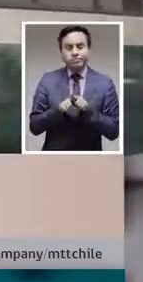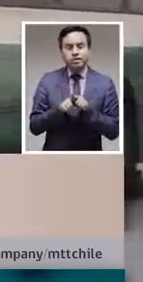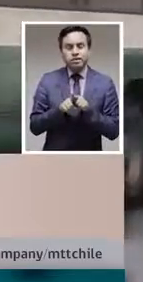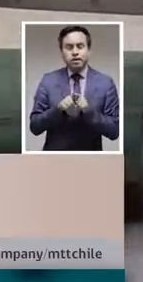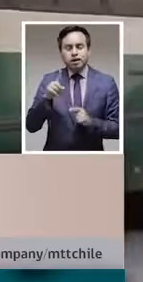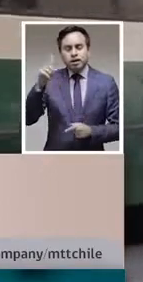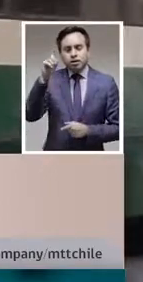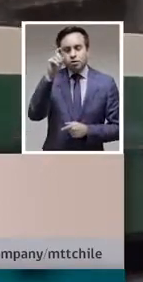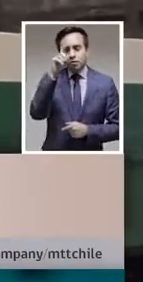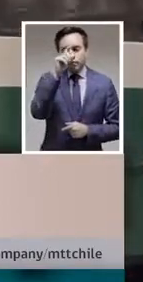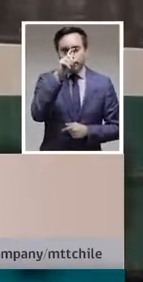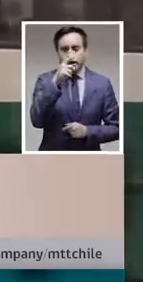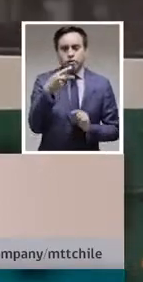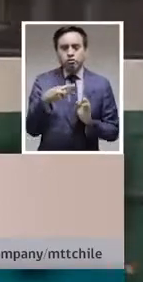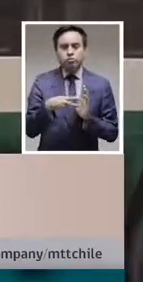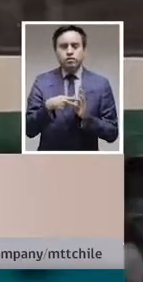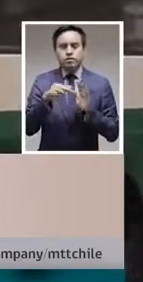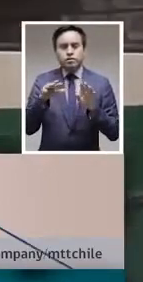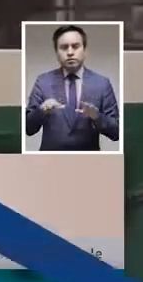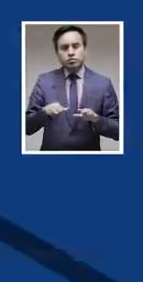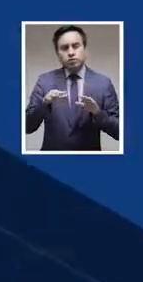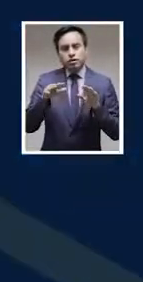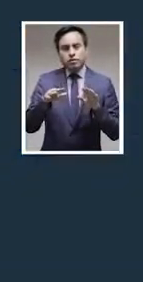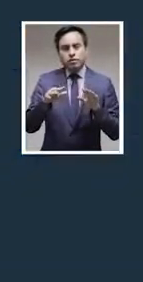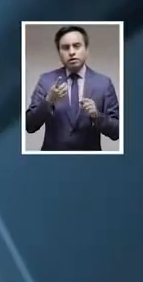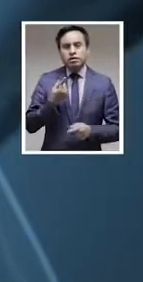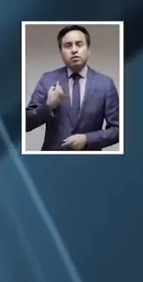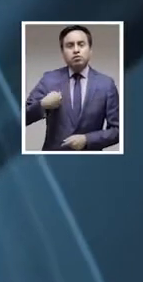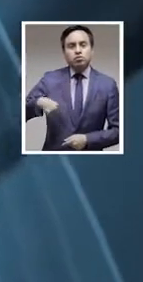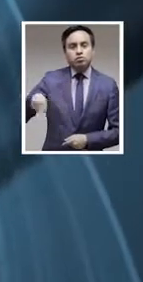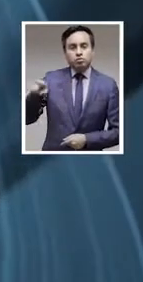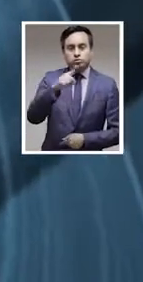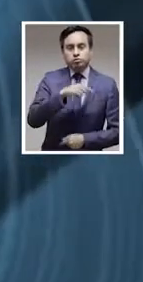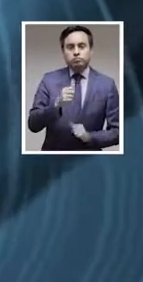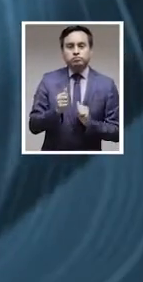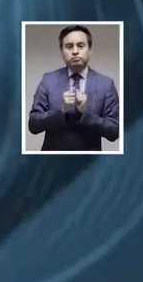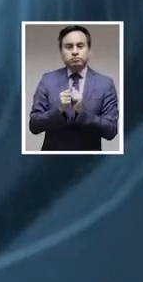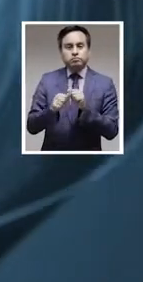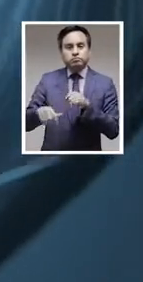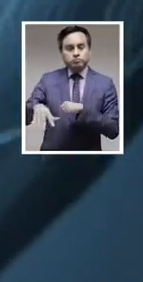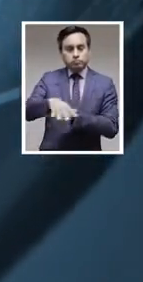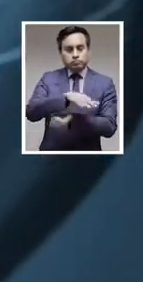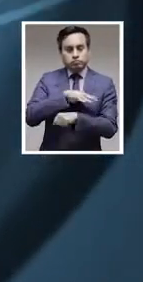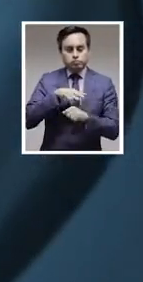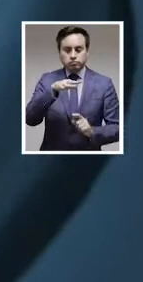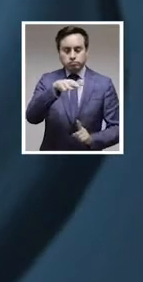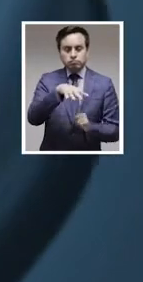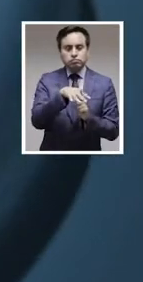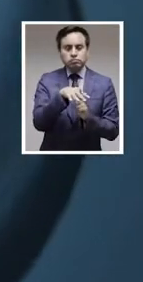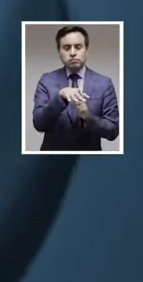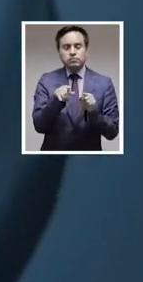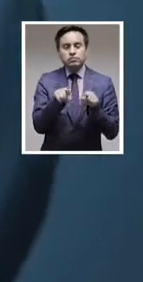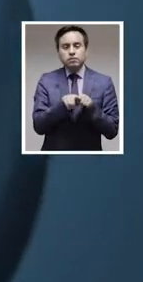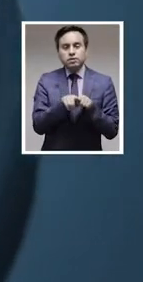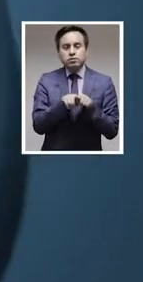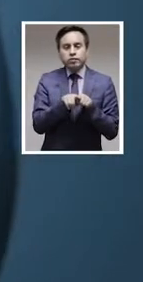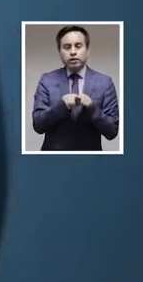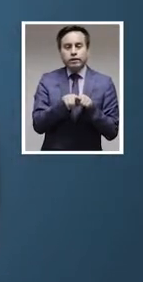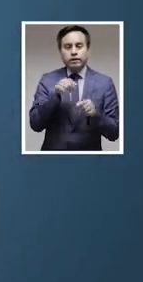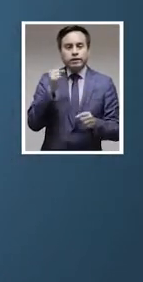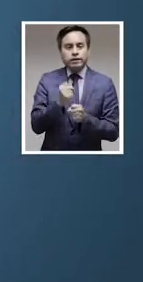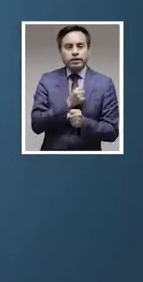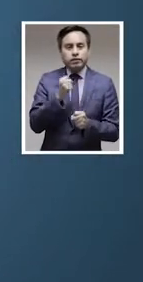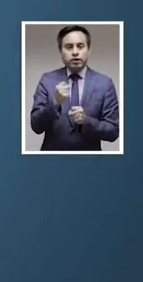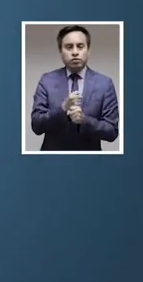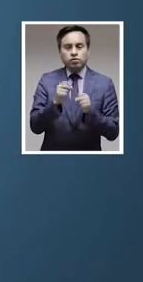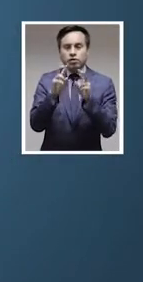situación compleja durante 2019. Nosotros acompañamos esa situación desde el origen, haciendo